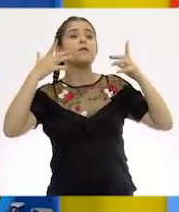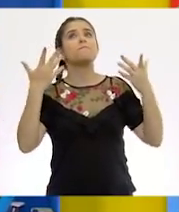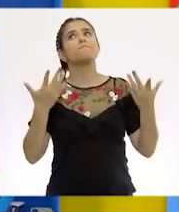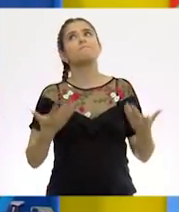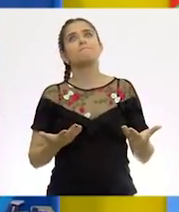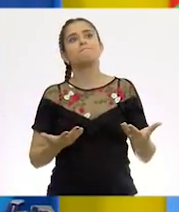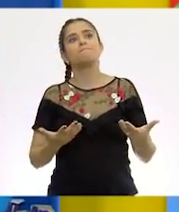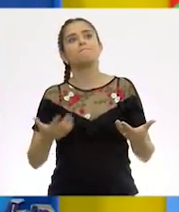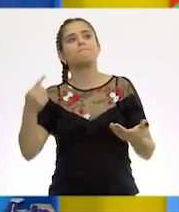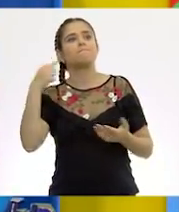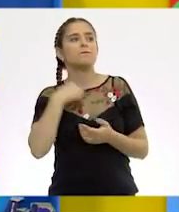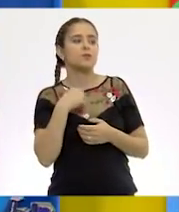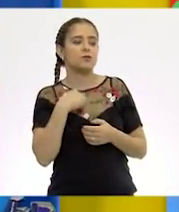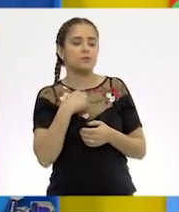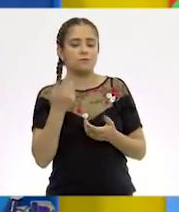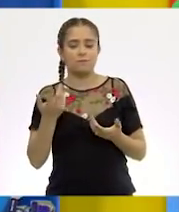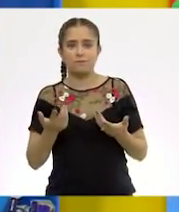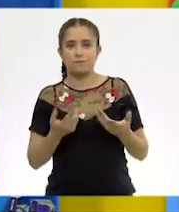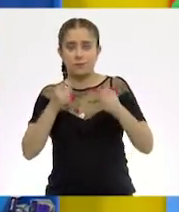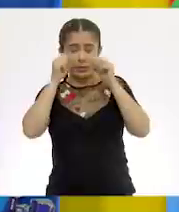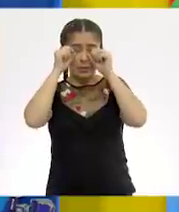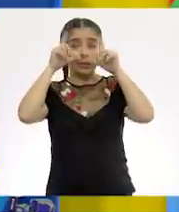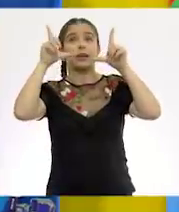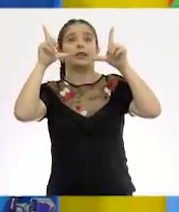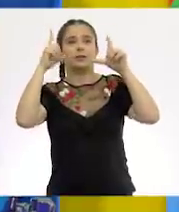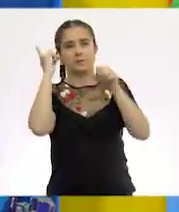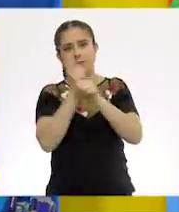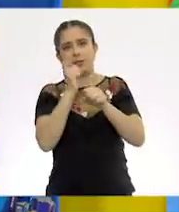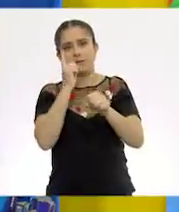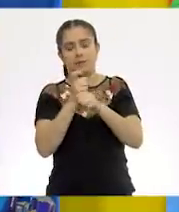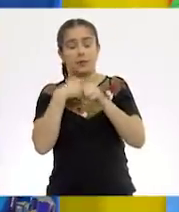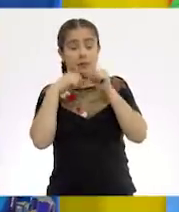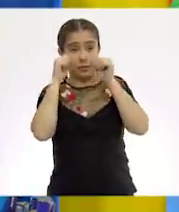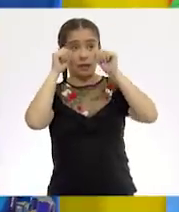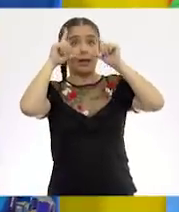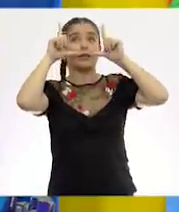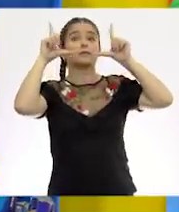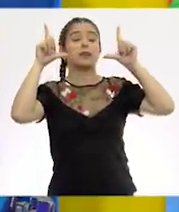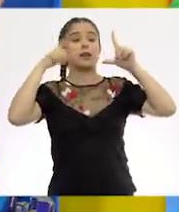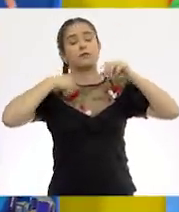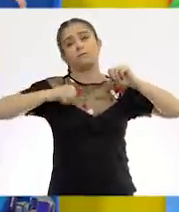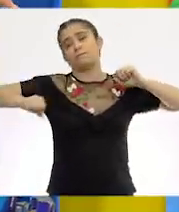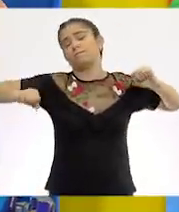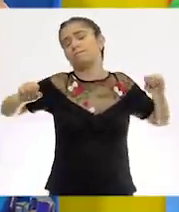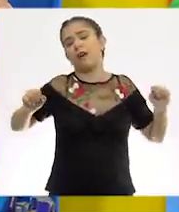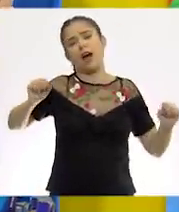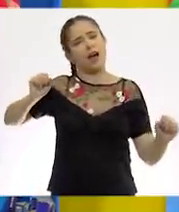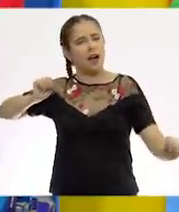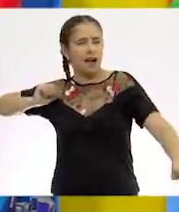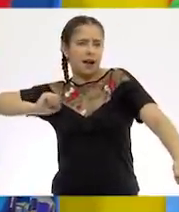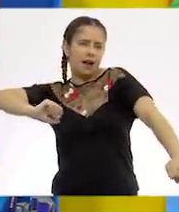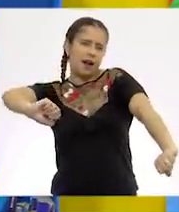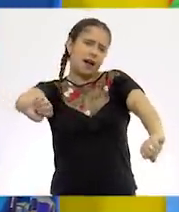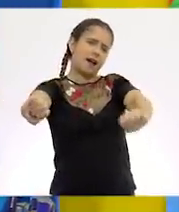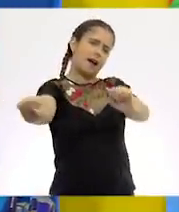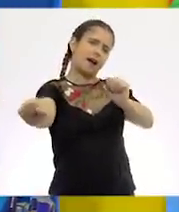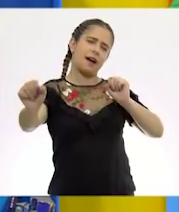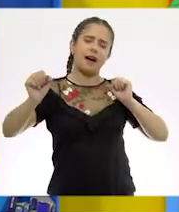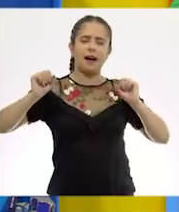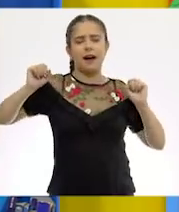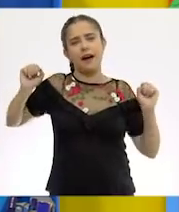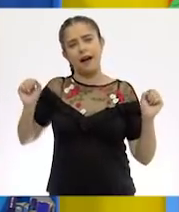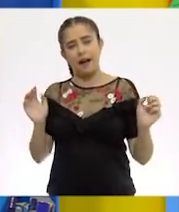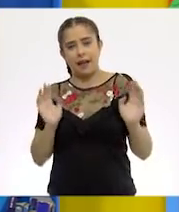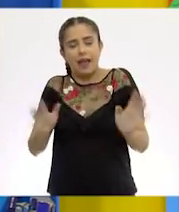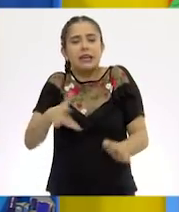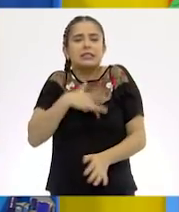pues me despierto, es lo primero que hago. Muy bien. Me estiro un poquito. ¡Ay!